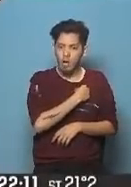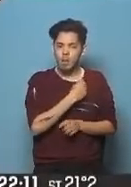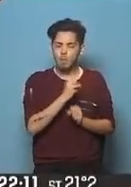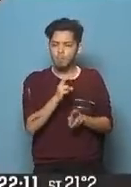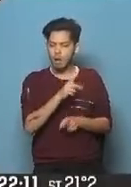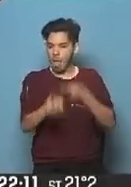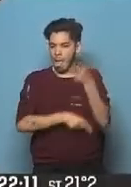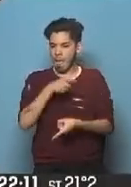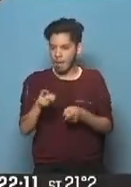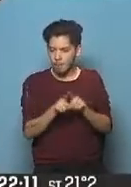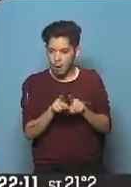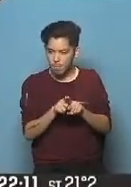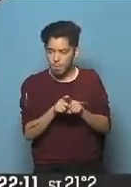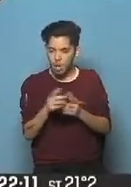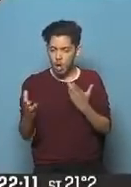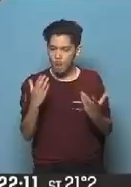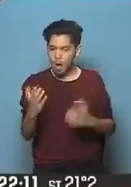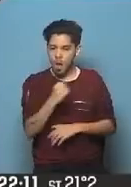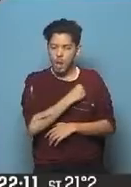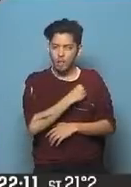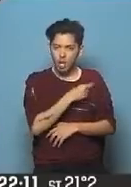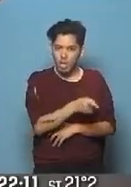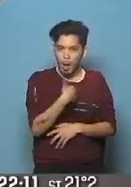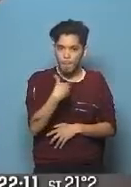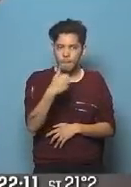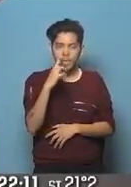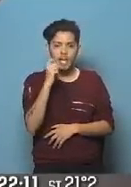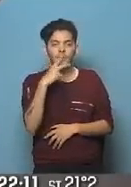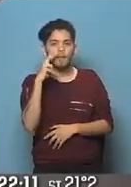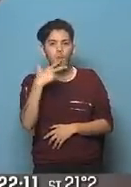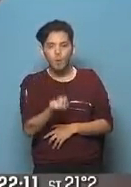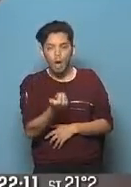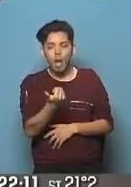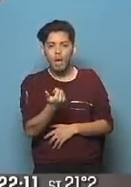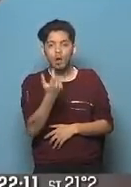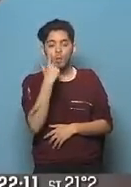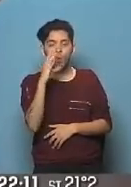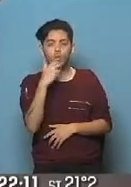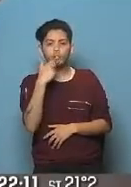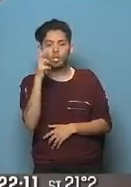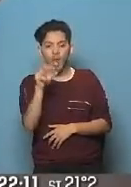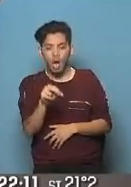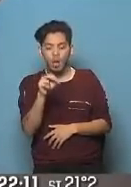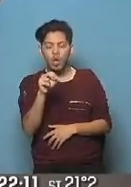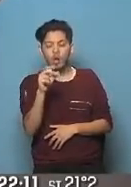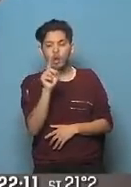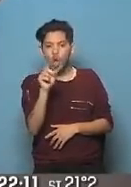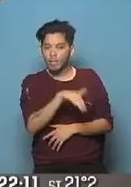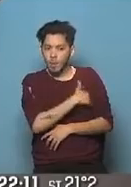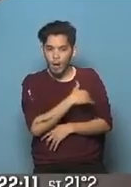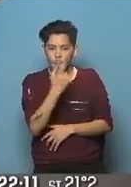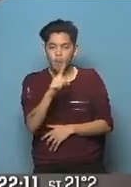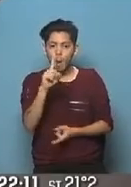ferozmente reaccionaria que la Iglesia Católica. Marina Silva es evangélica y Bolsonaro no es evangélico, pero su mujer es evangélica y él